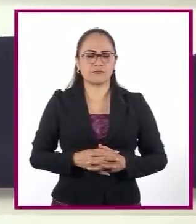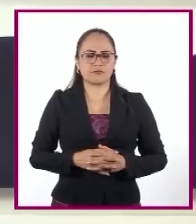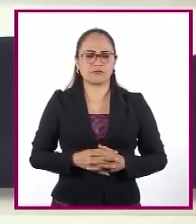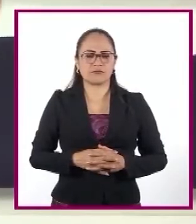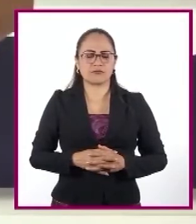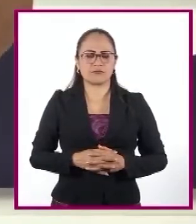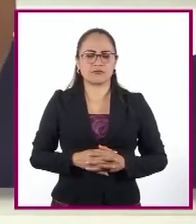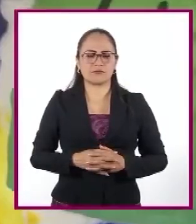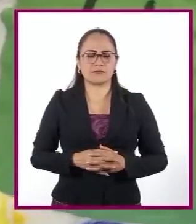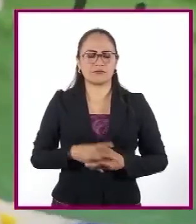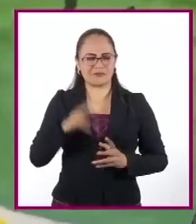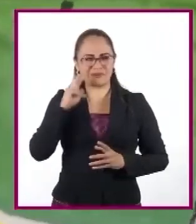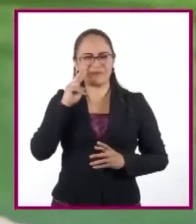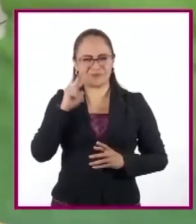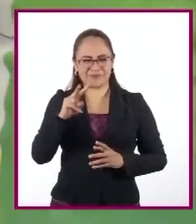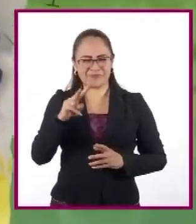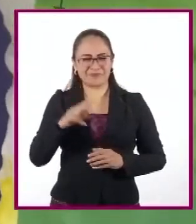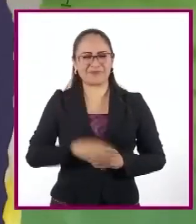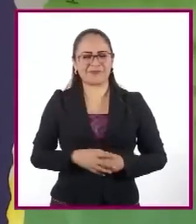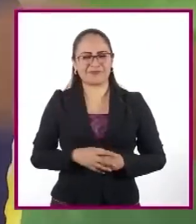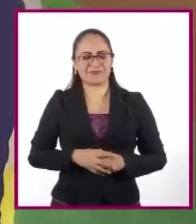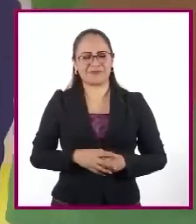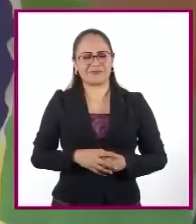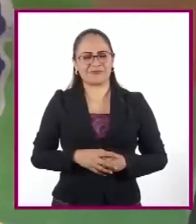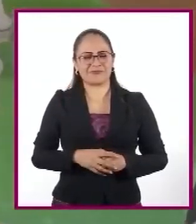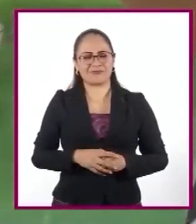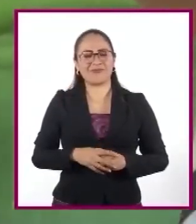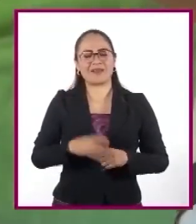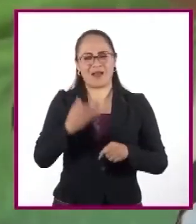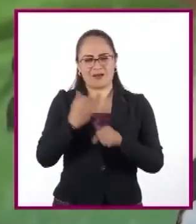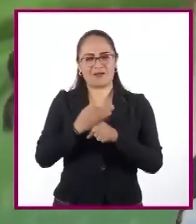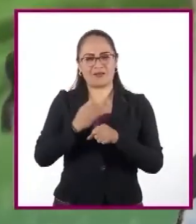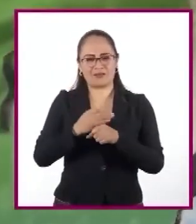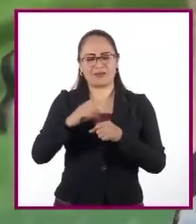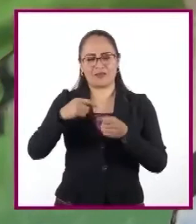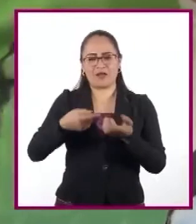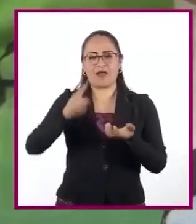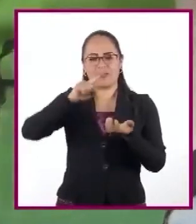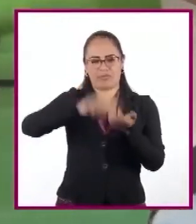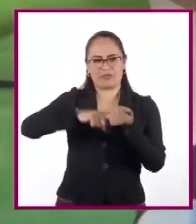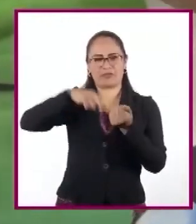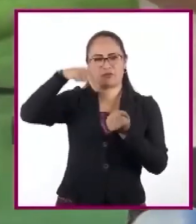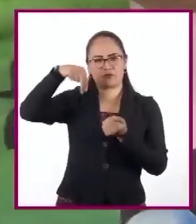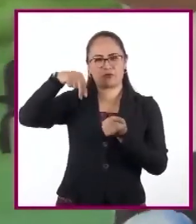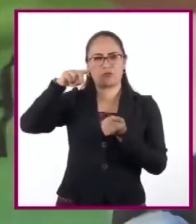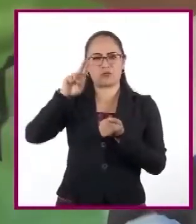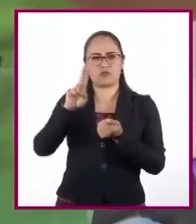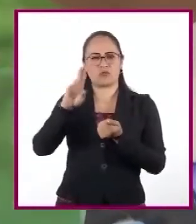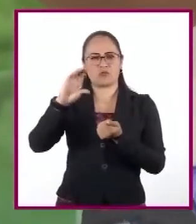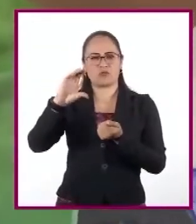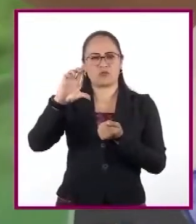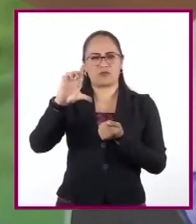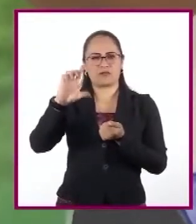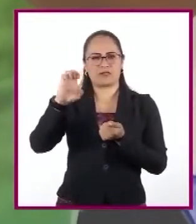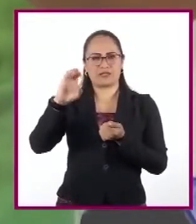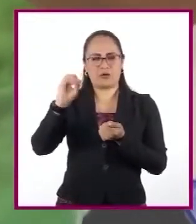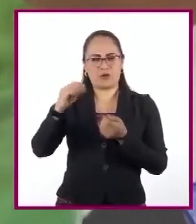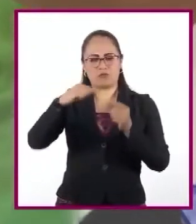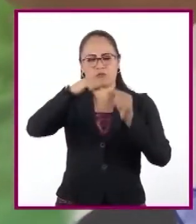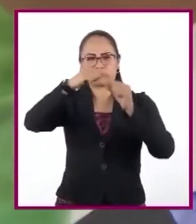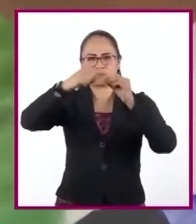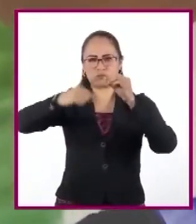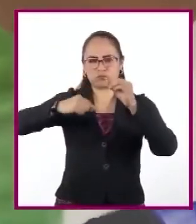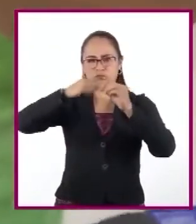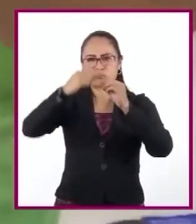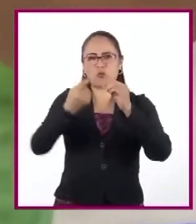Listo. Y entonces, ahora sí, tenemos al núcleo, su única órbita y su electrón